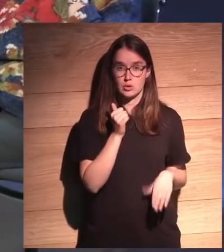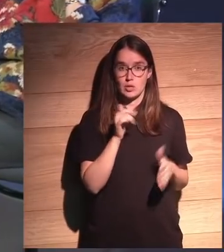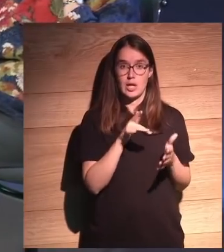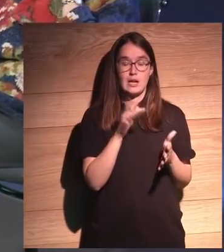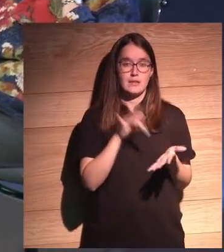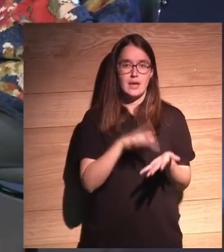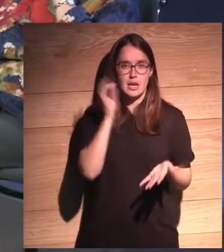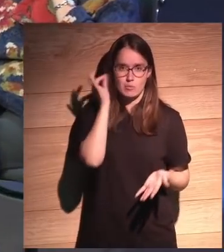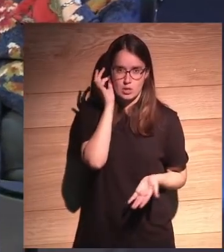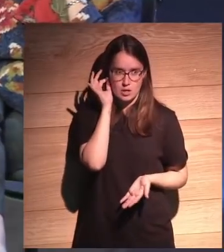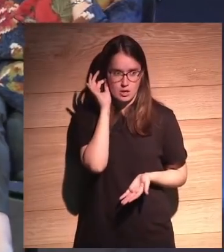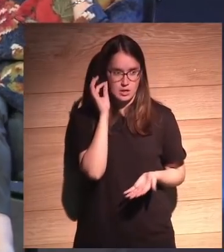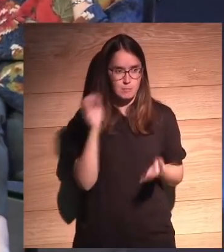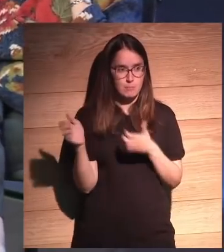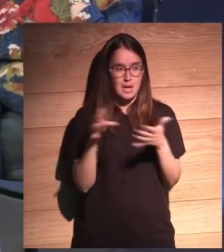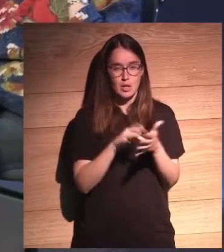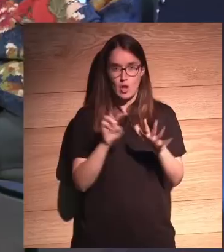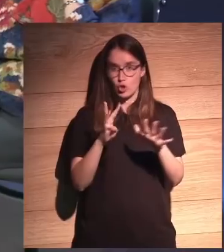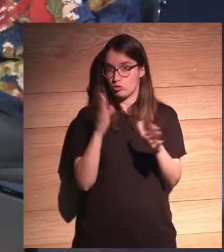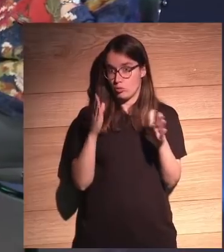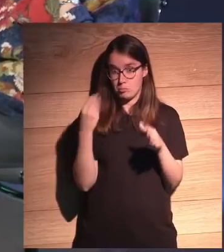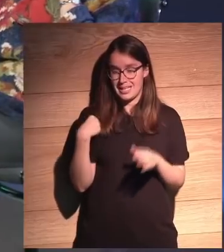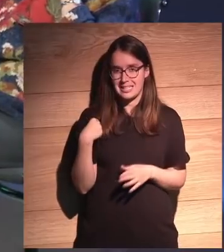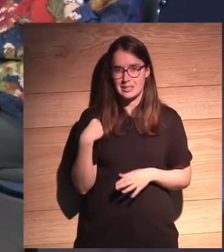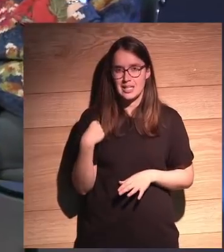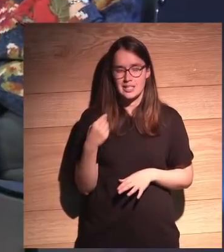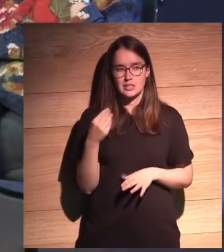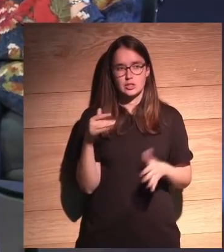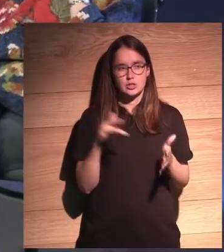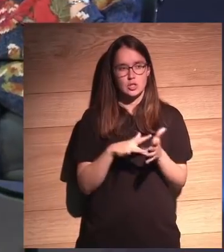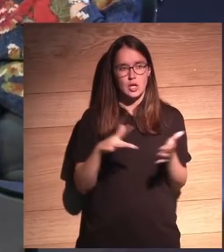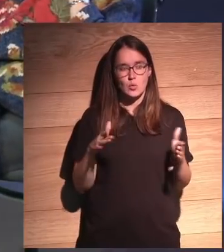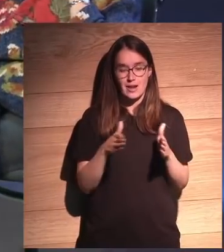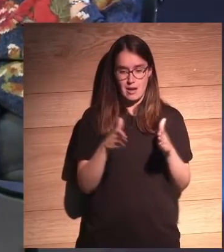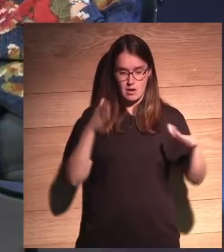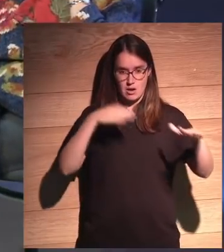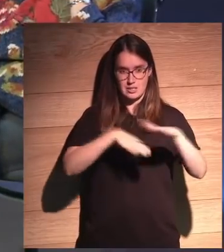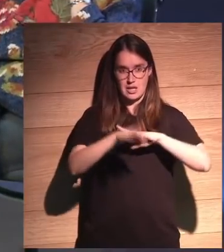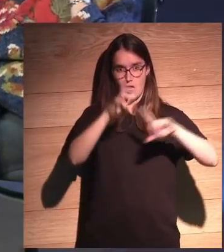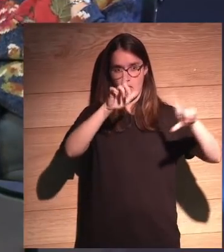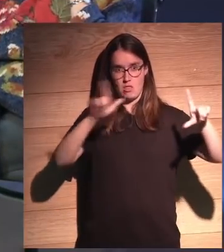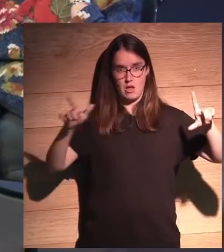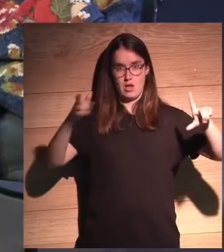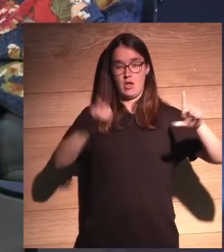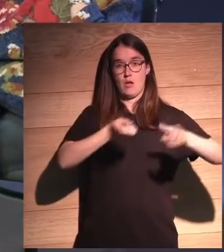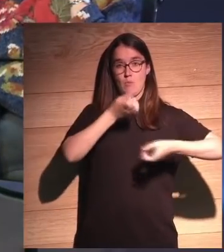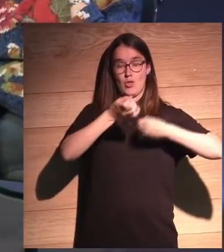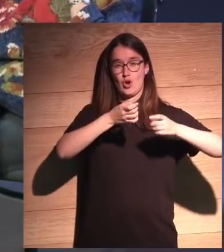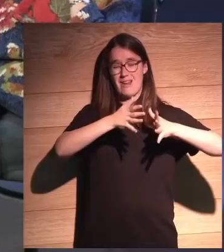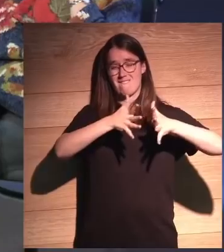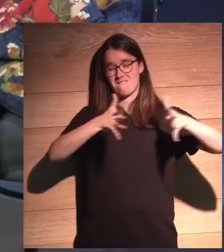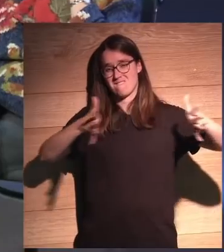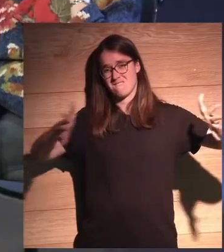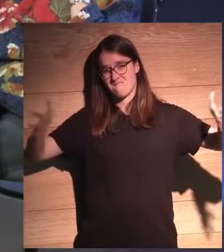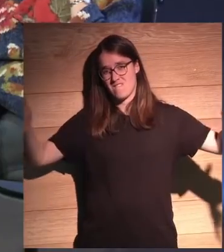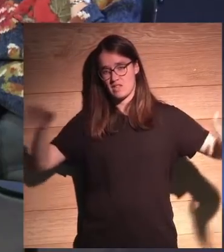Mujer, el 8 de marzo de aquel año. La tenían en una sala de bodegones del 17, un bodegón